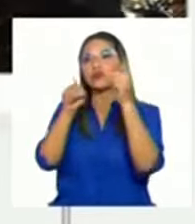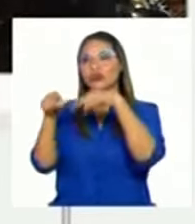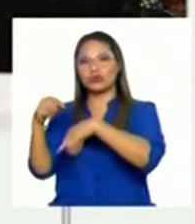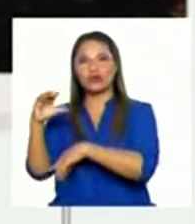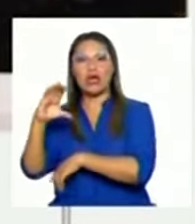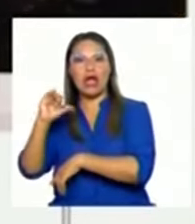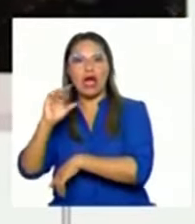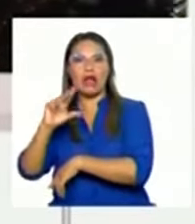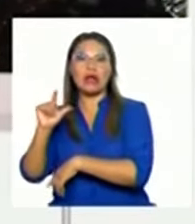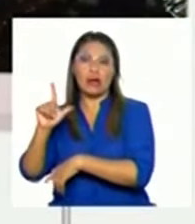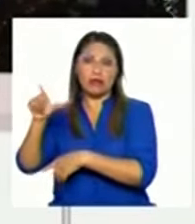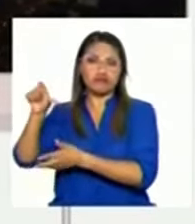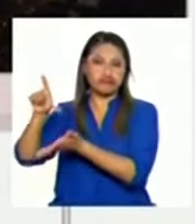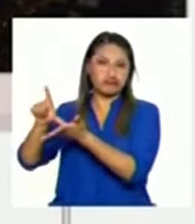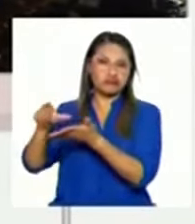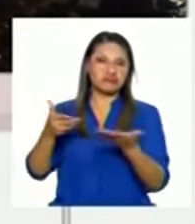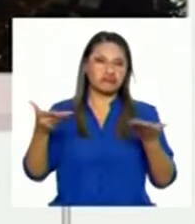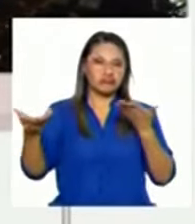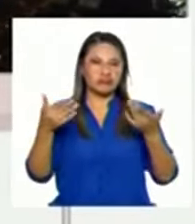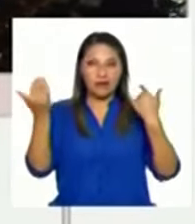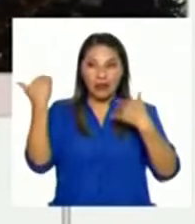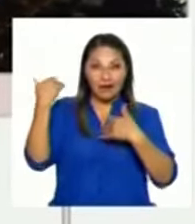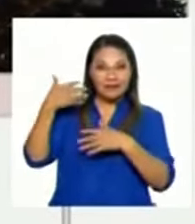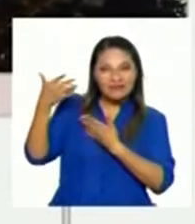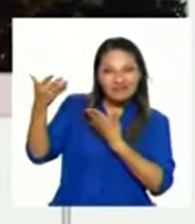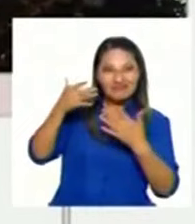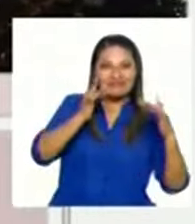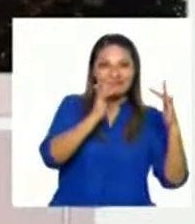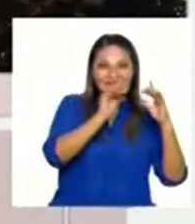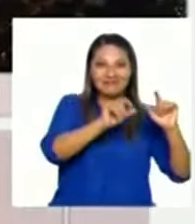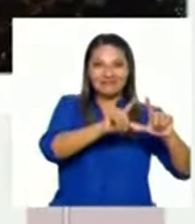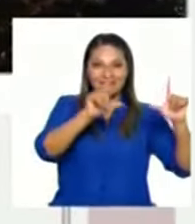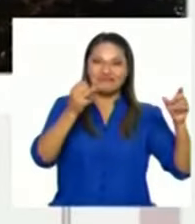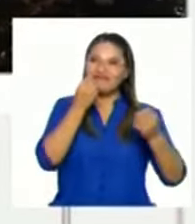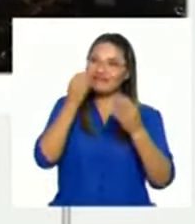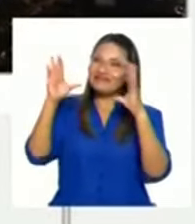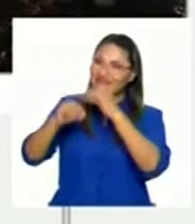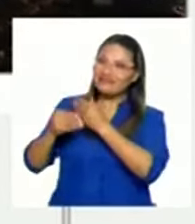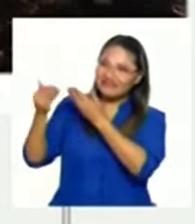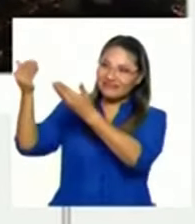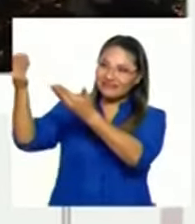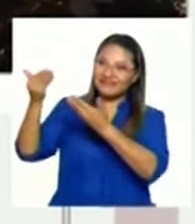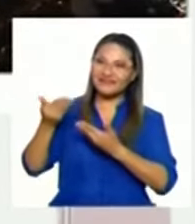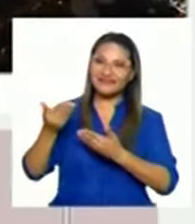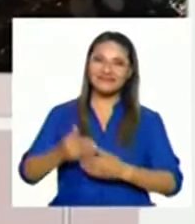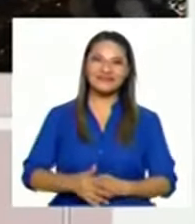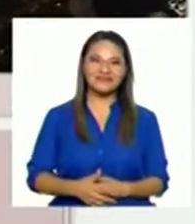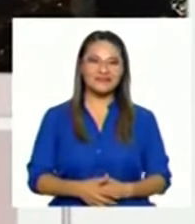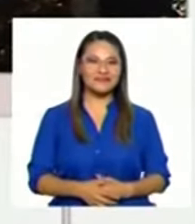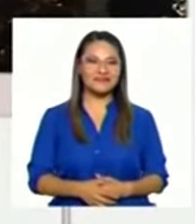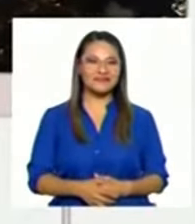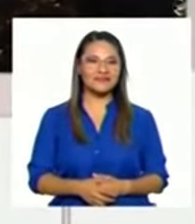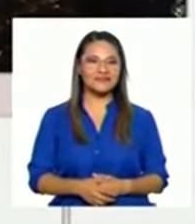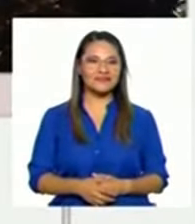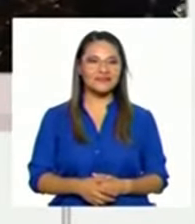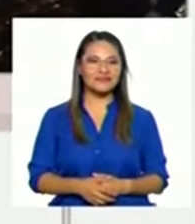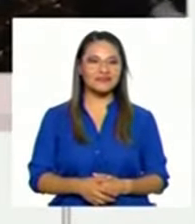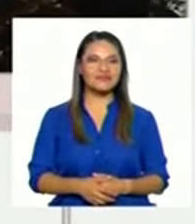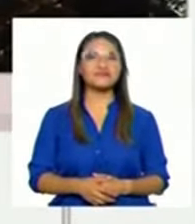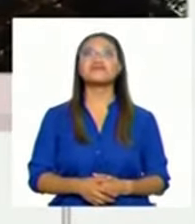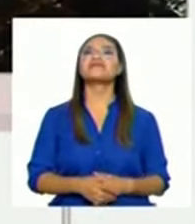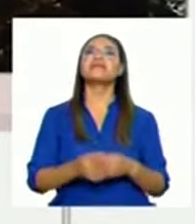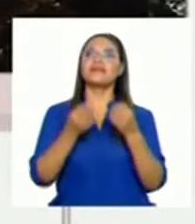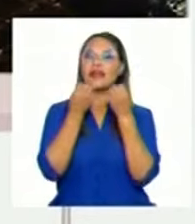estado viviendo y que incluso hemos estado transmitiendo hace tan solo algunos minutos. ¿Cómo estás, Vanessa? Buenas noches, cuéntanos. Así